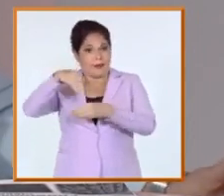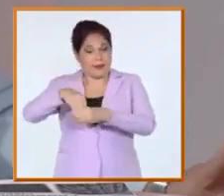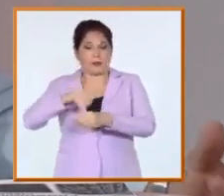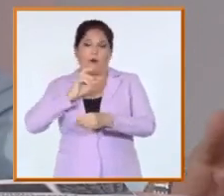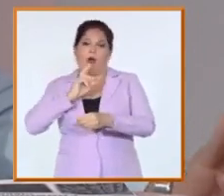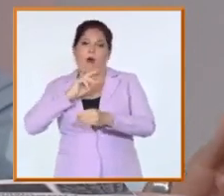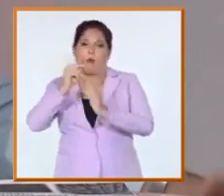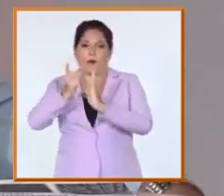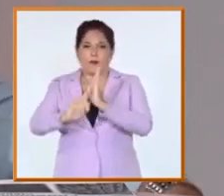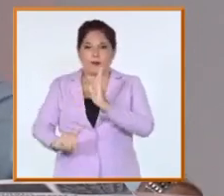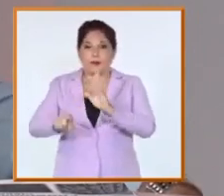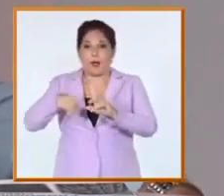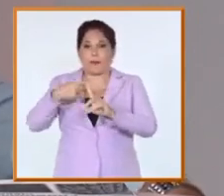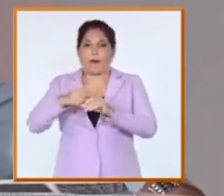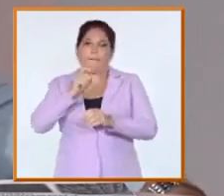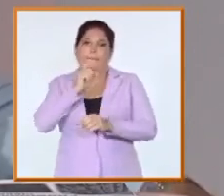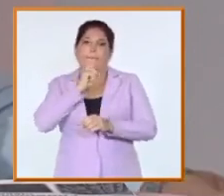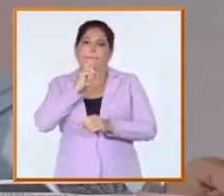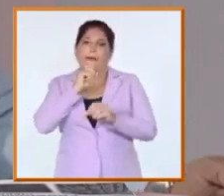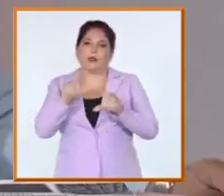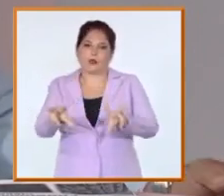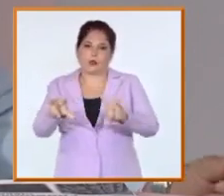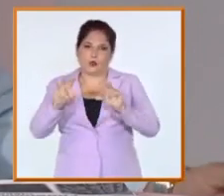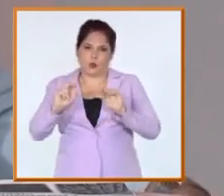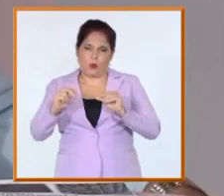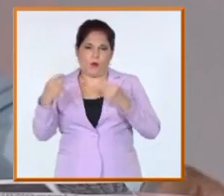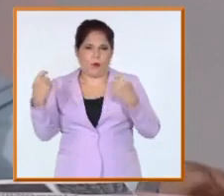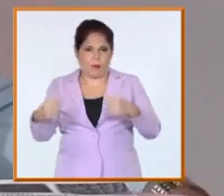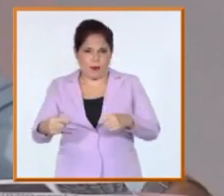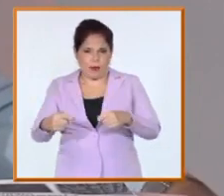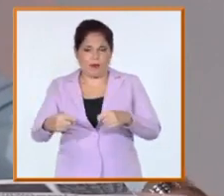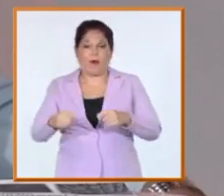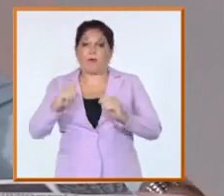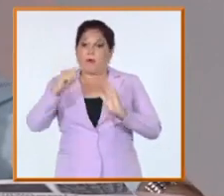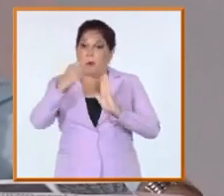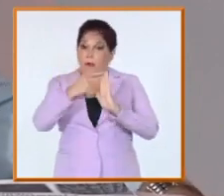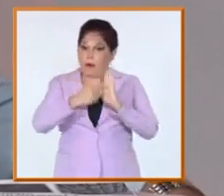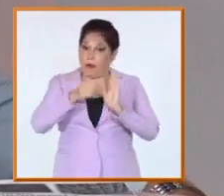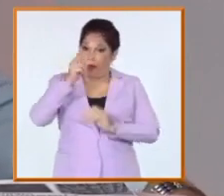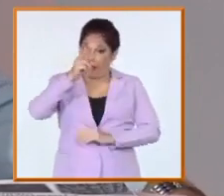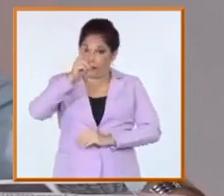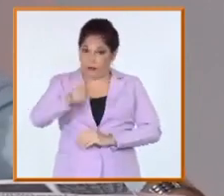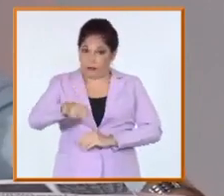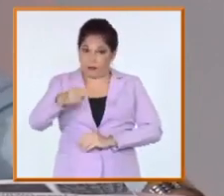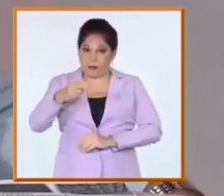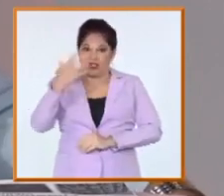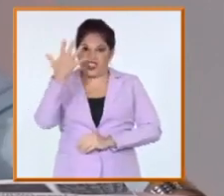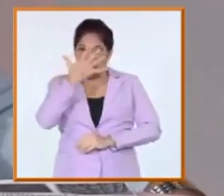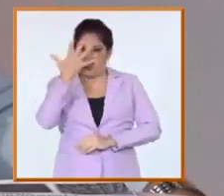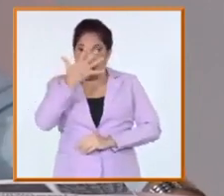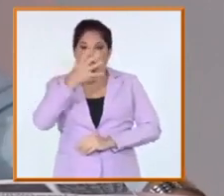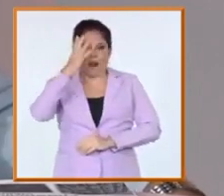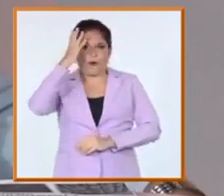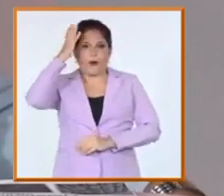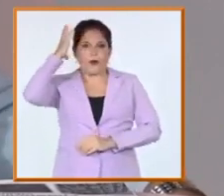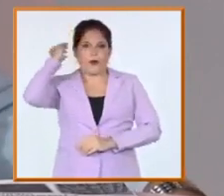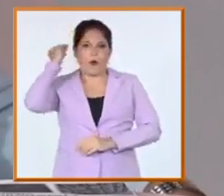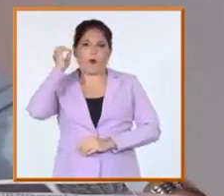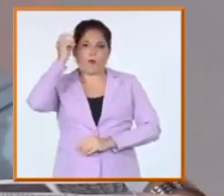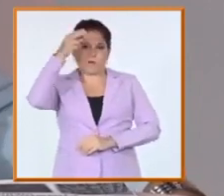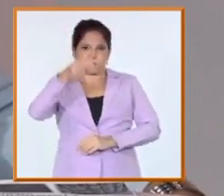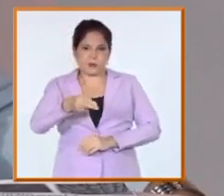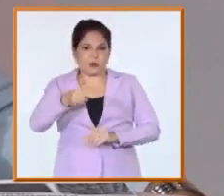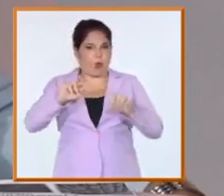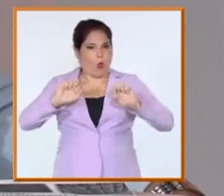esta política de la vivienda que Se elaboró con las indicaciones las ideas del general de ejército compañero